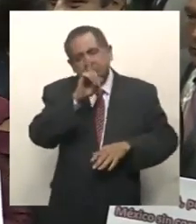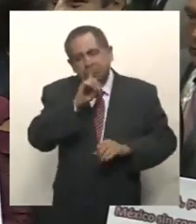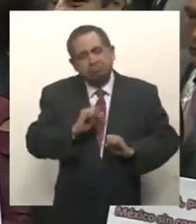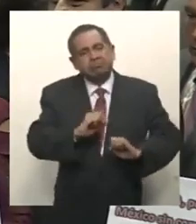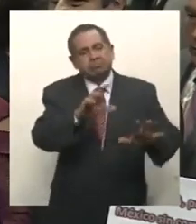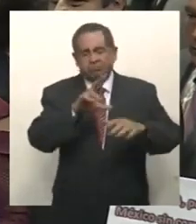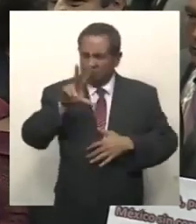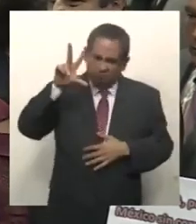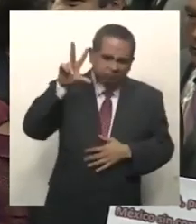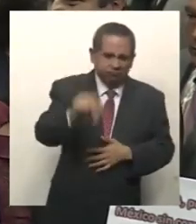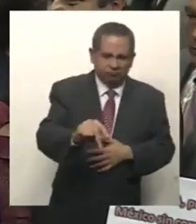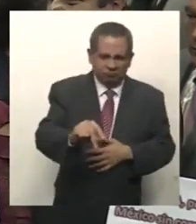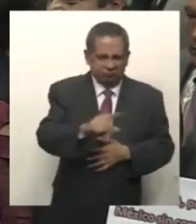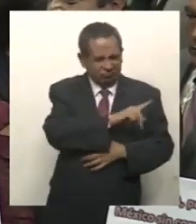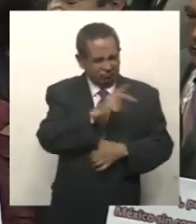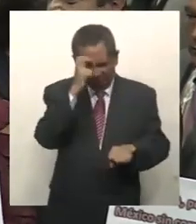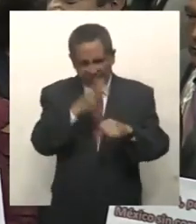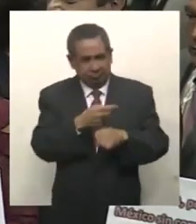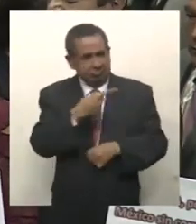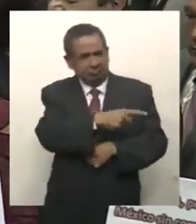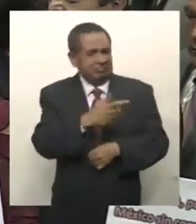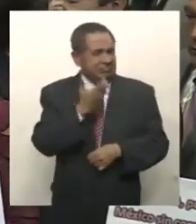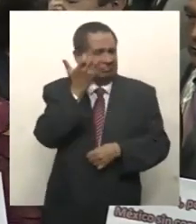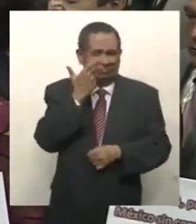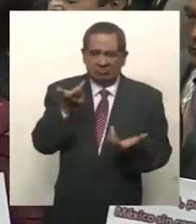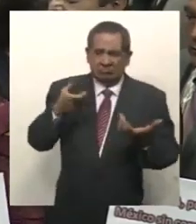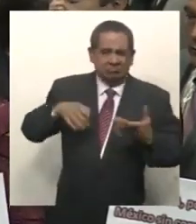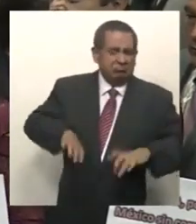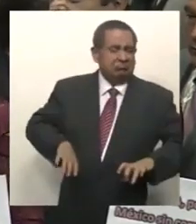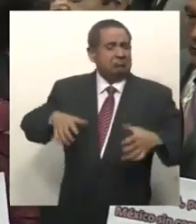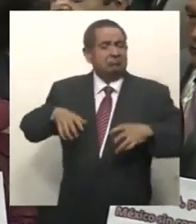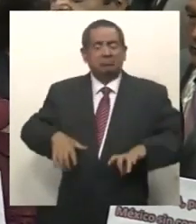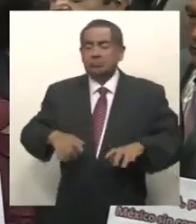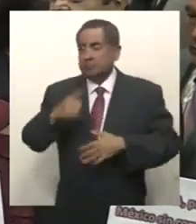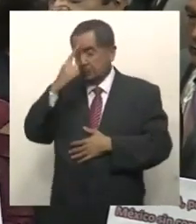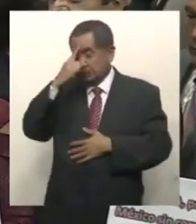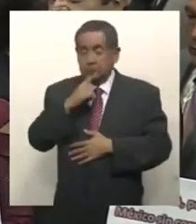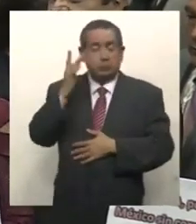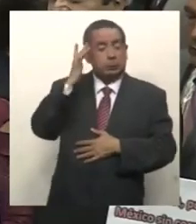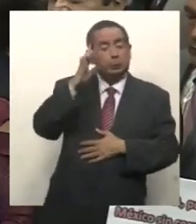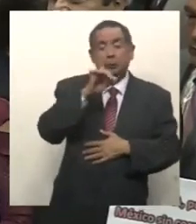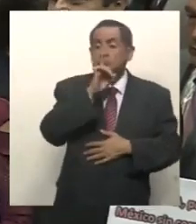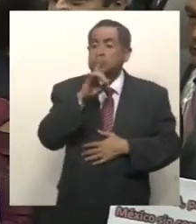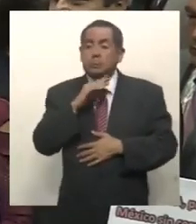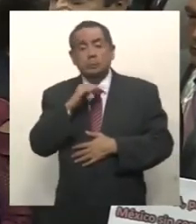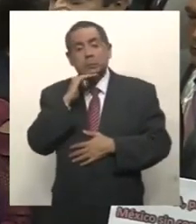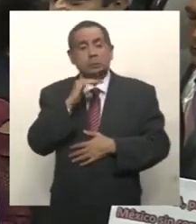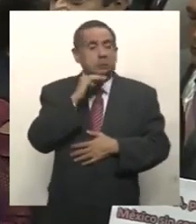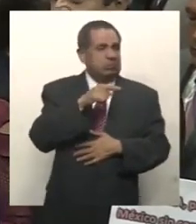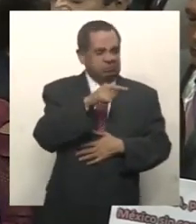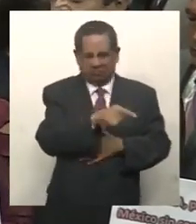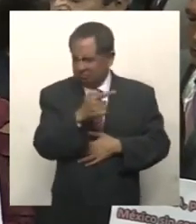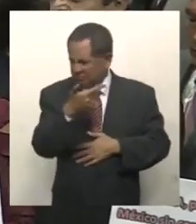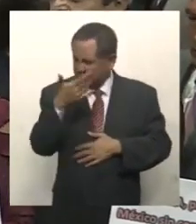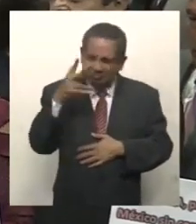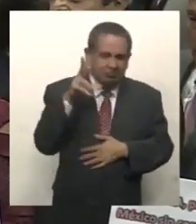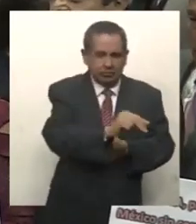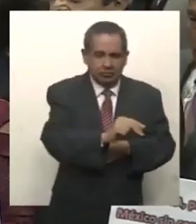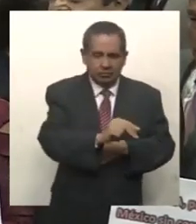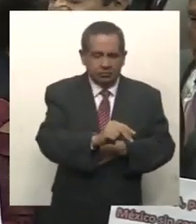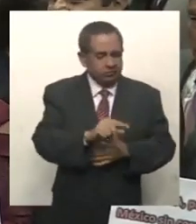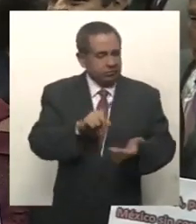para estos bribones que se enriquecieron y que caminan como cualquier persona por las calles sin